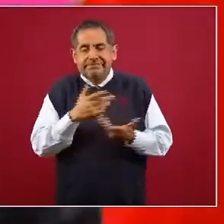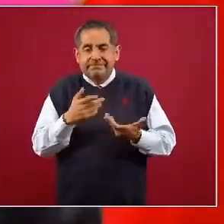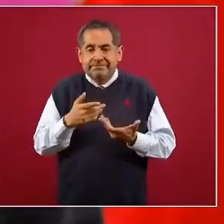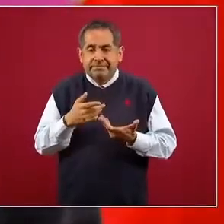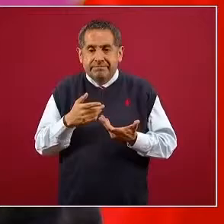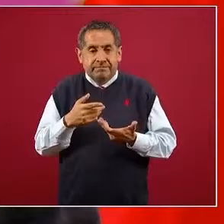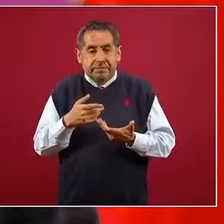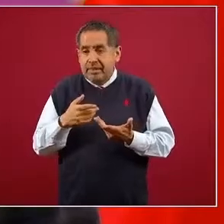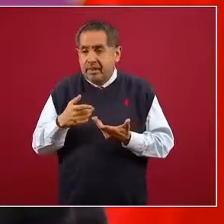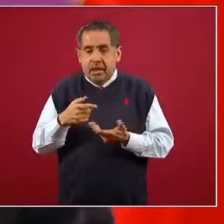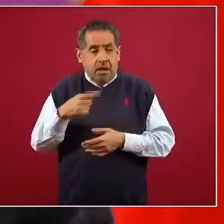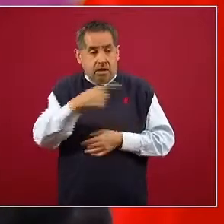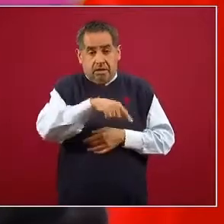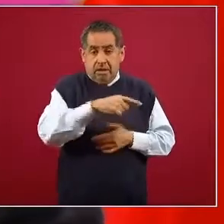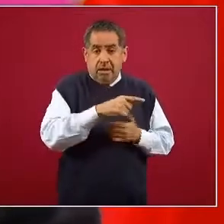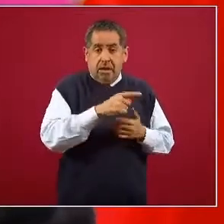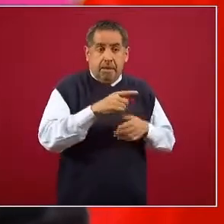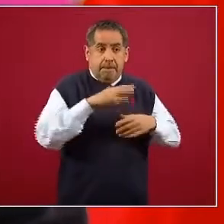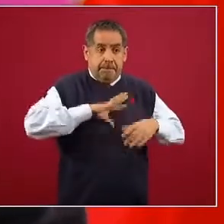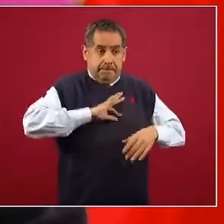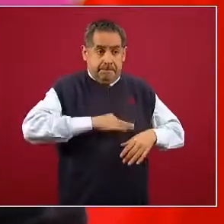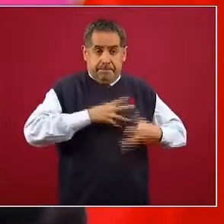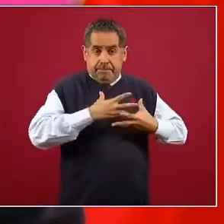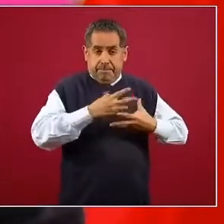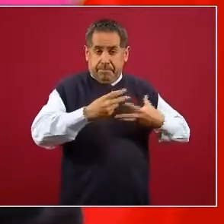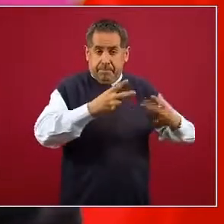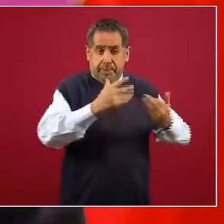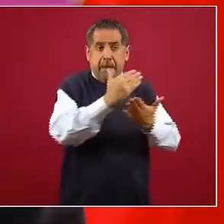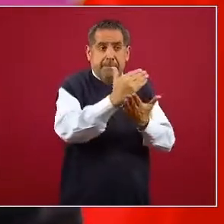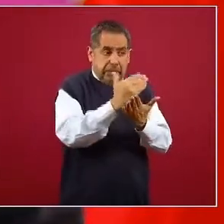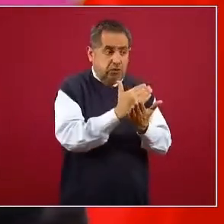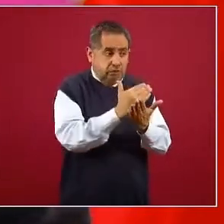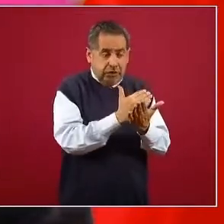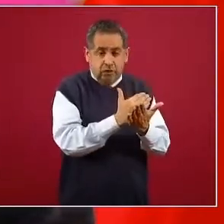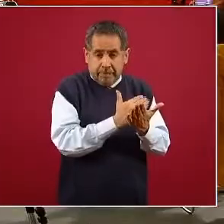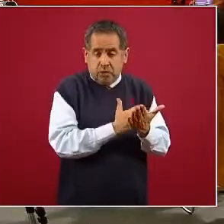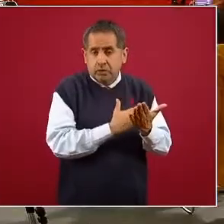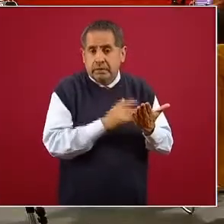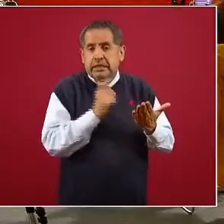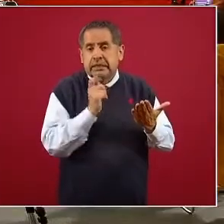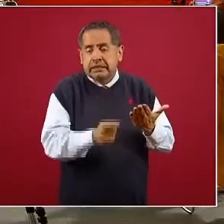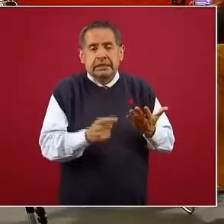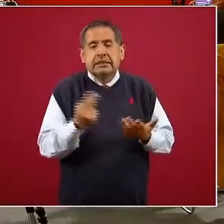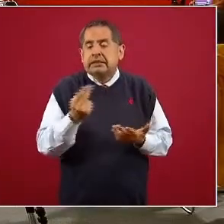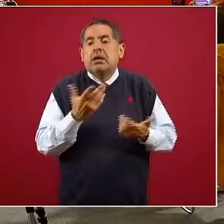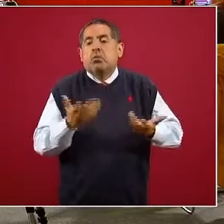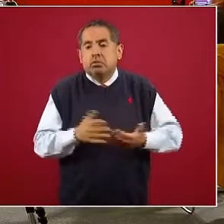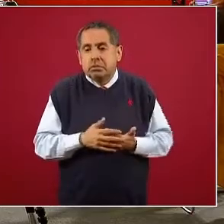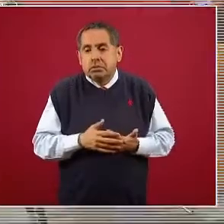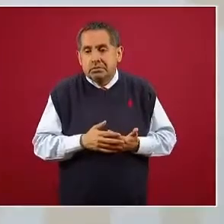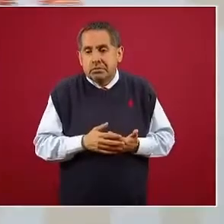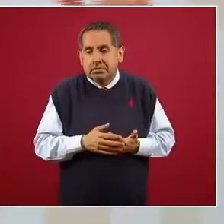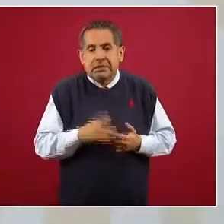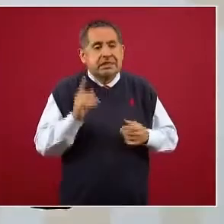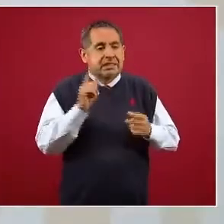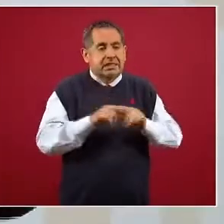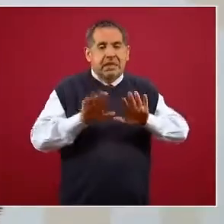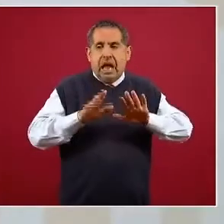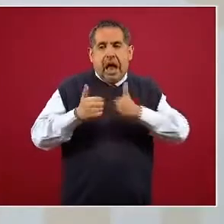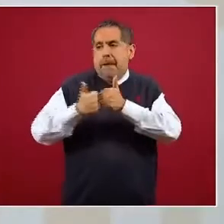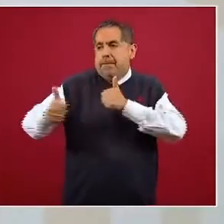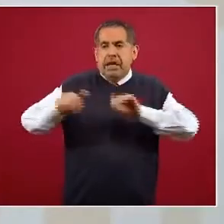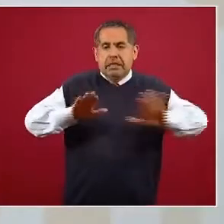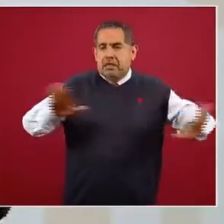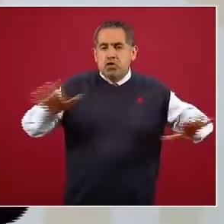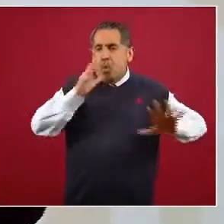Para lograr reducir los contagios, para reducir el número de casos diarios, necesitamos estar físicamente